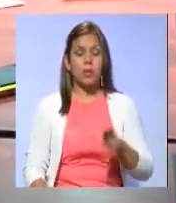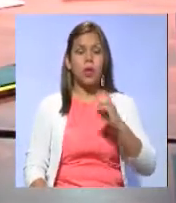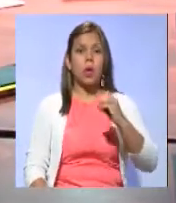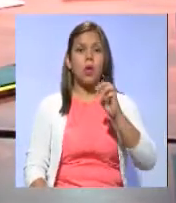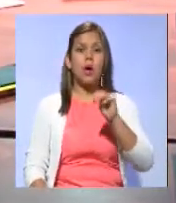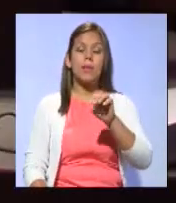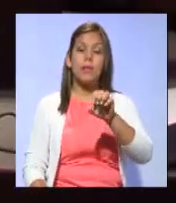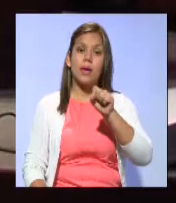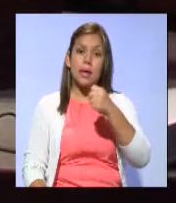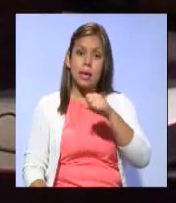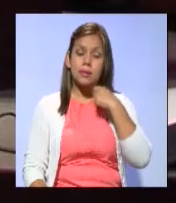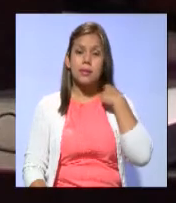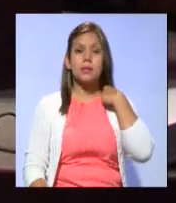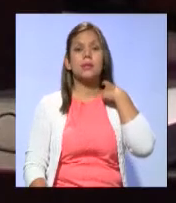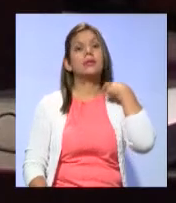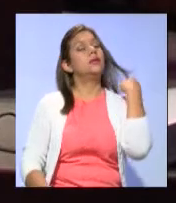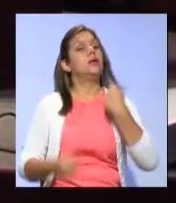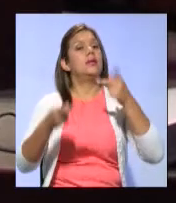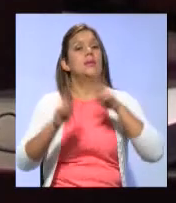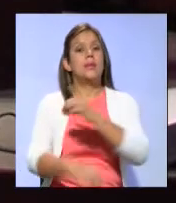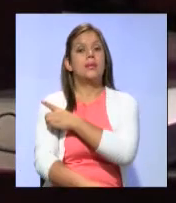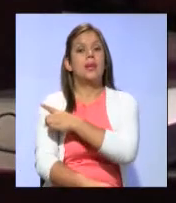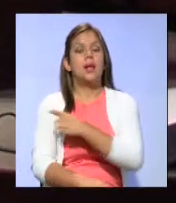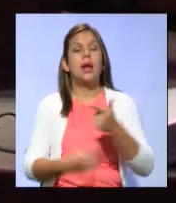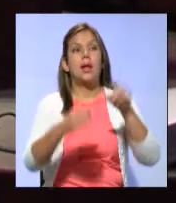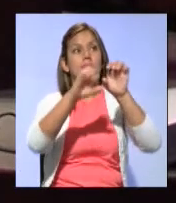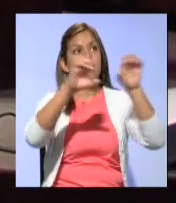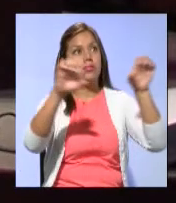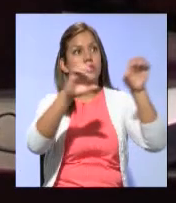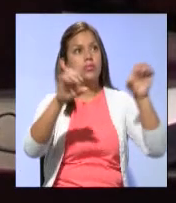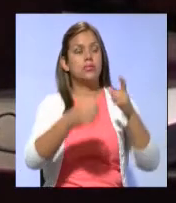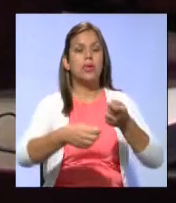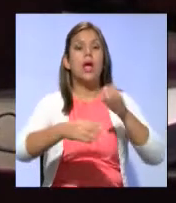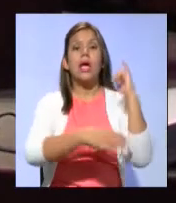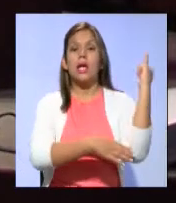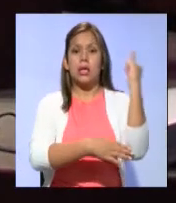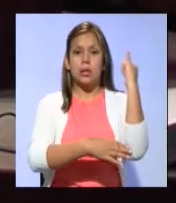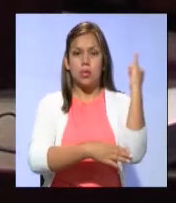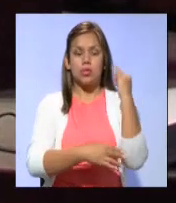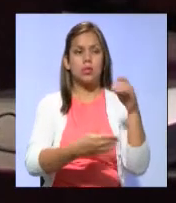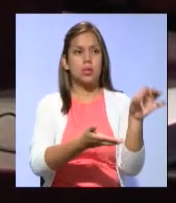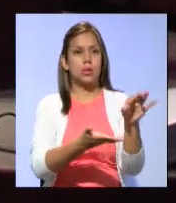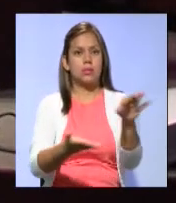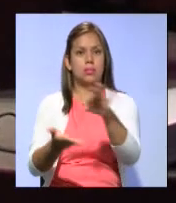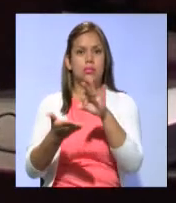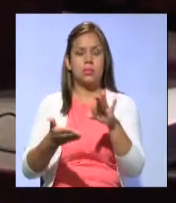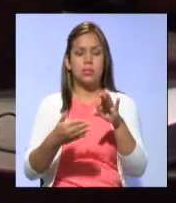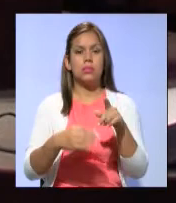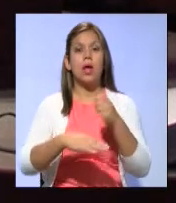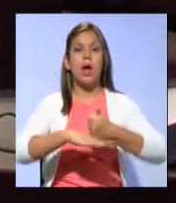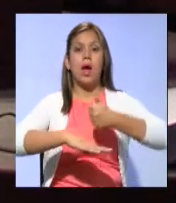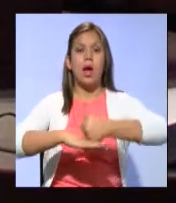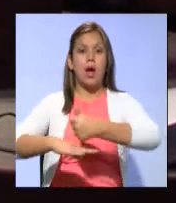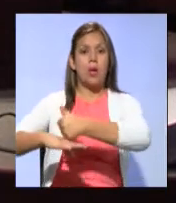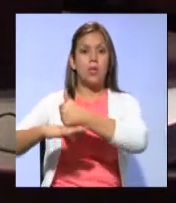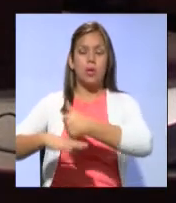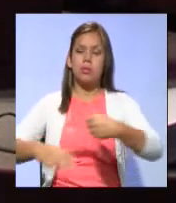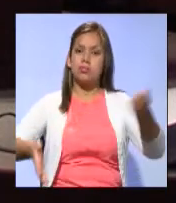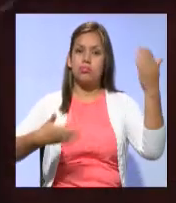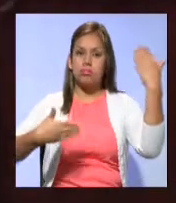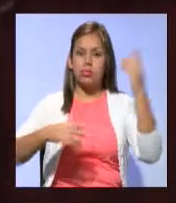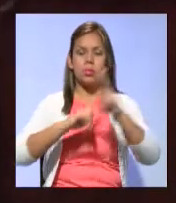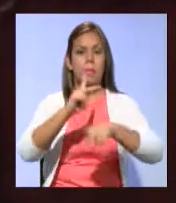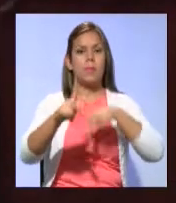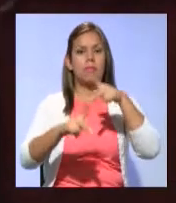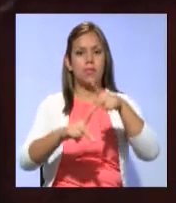OMS, delegados de las cámaras de comercio, industrias, representantes de la academia, estudiantes, autoridades locales, alcaldes, prefectos, entre